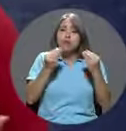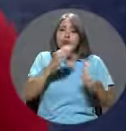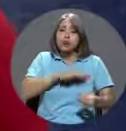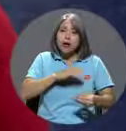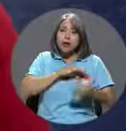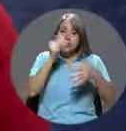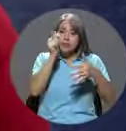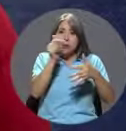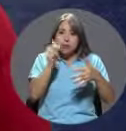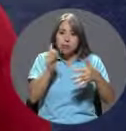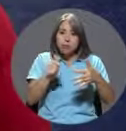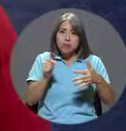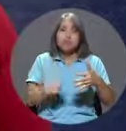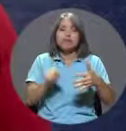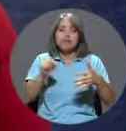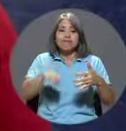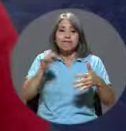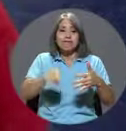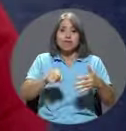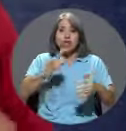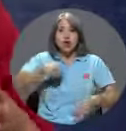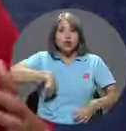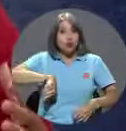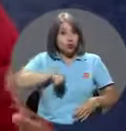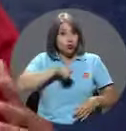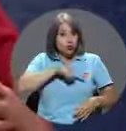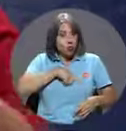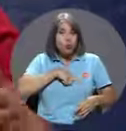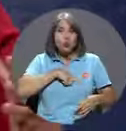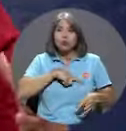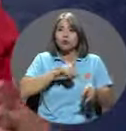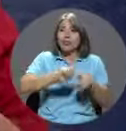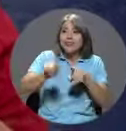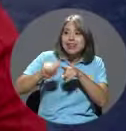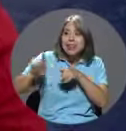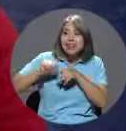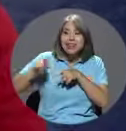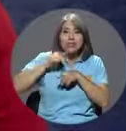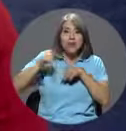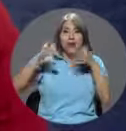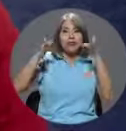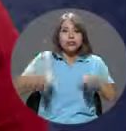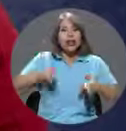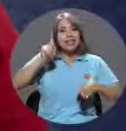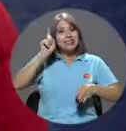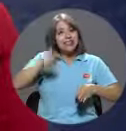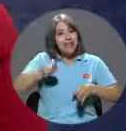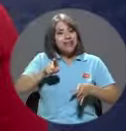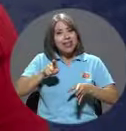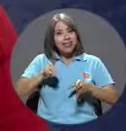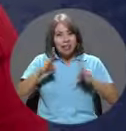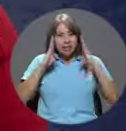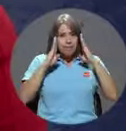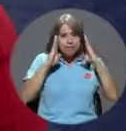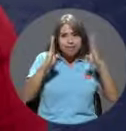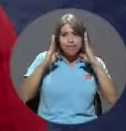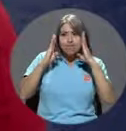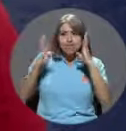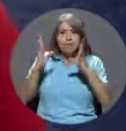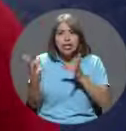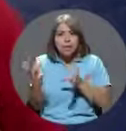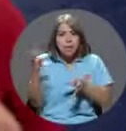trabajo que tenemos por delante, ¿verdad? Porque hay que verlo desde muchas aristas, desde muchas competencias profesionales del